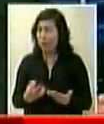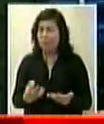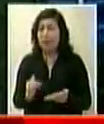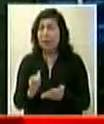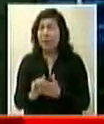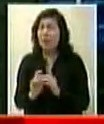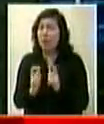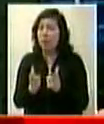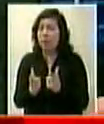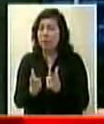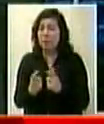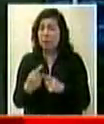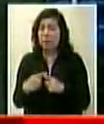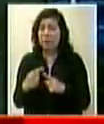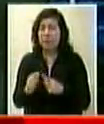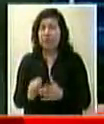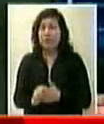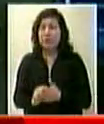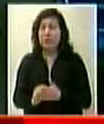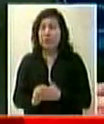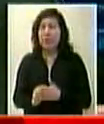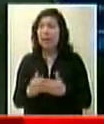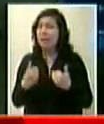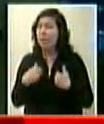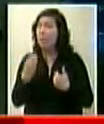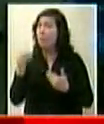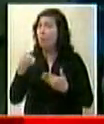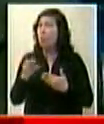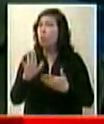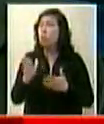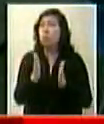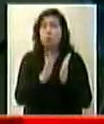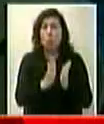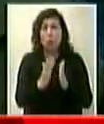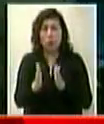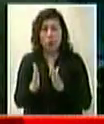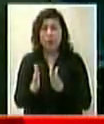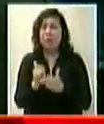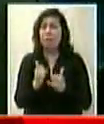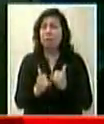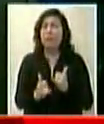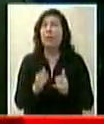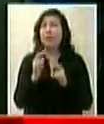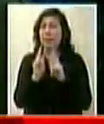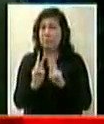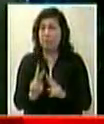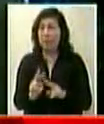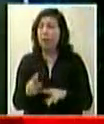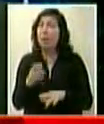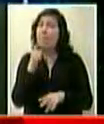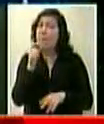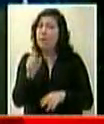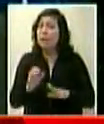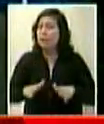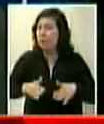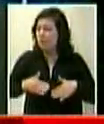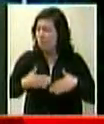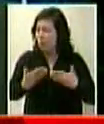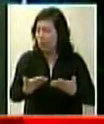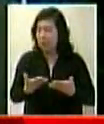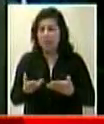de que los congresistas de las diversas bancadas han acreditado a sus coordinadores a fin de ver en estos gestores la posibilidad